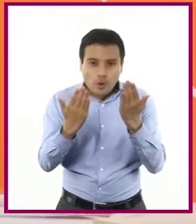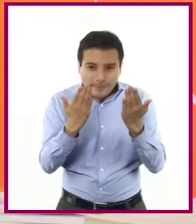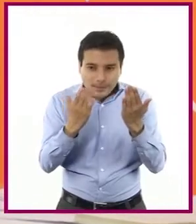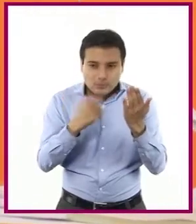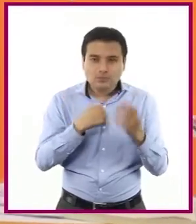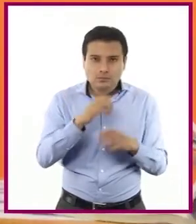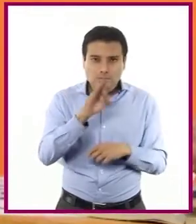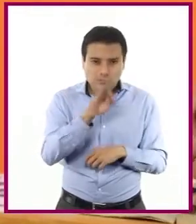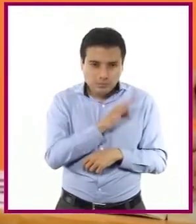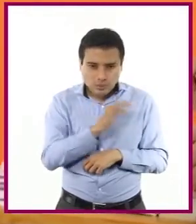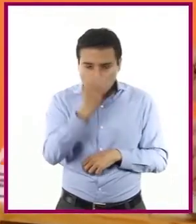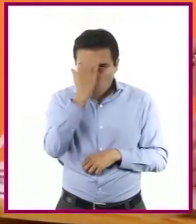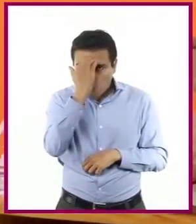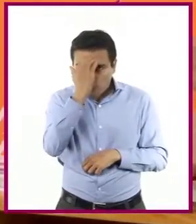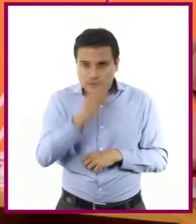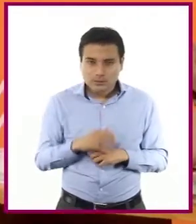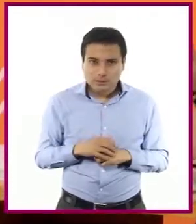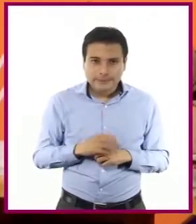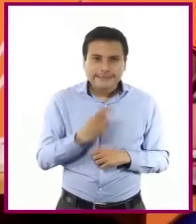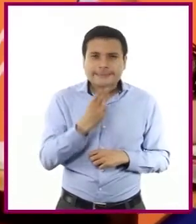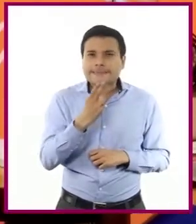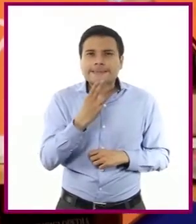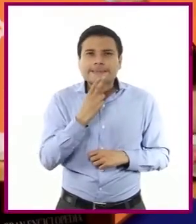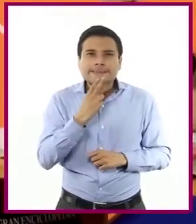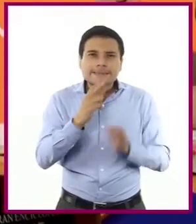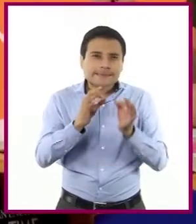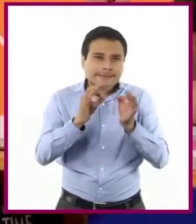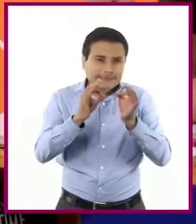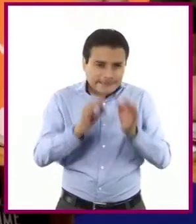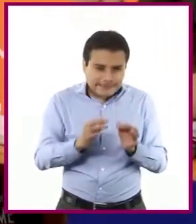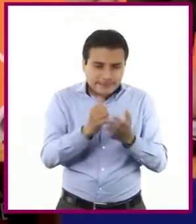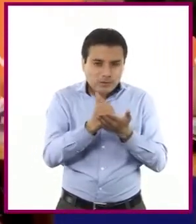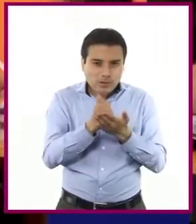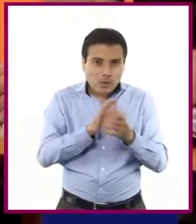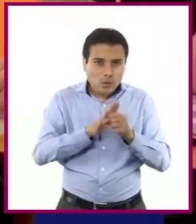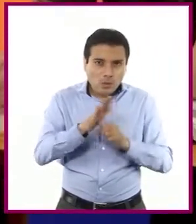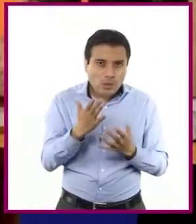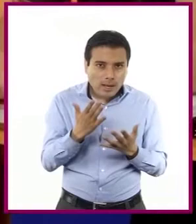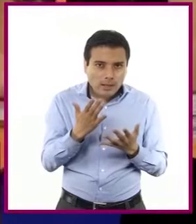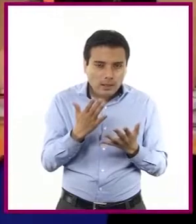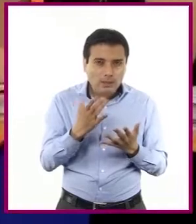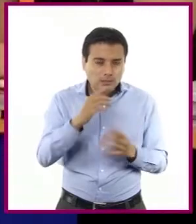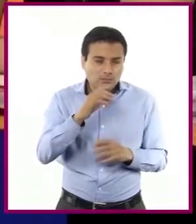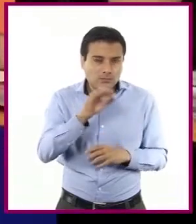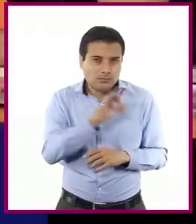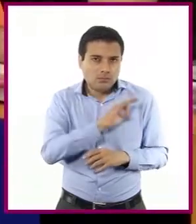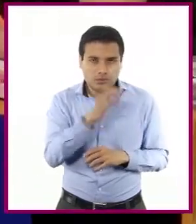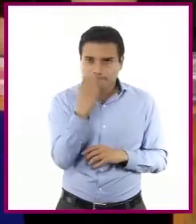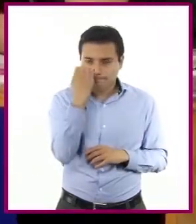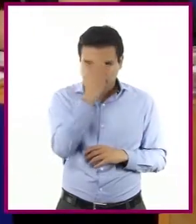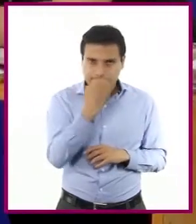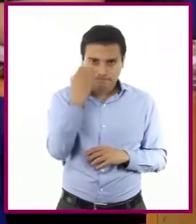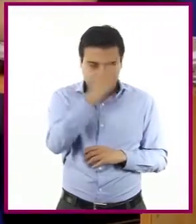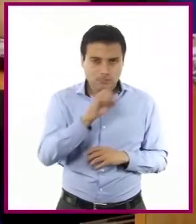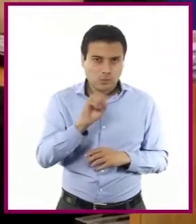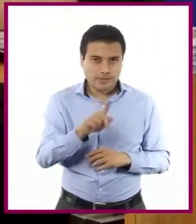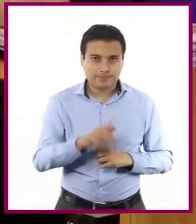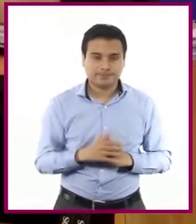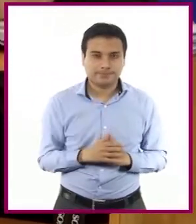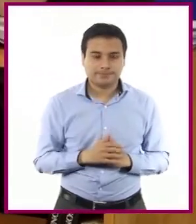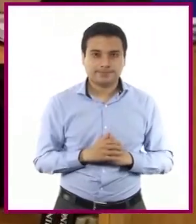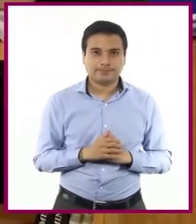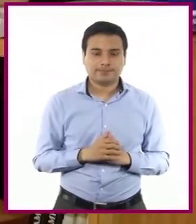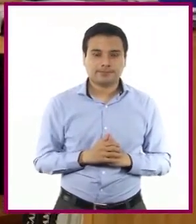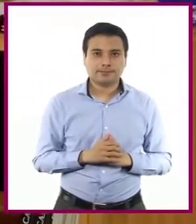separando cuál información te será realmente útil para el objetivo que estás buscando con tu resumen.